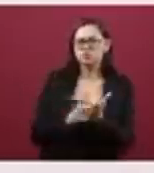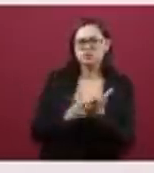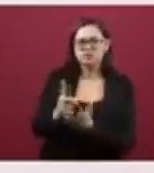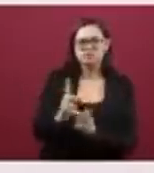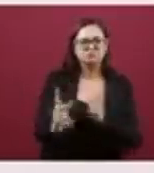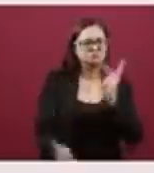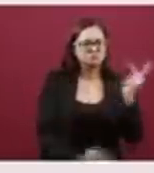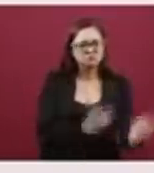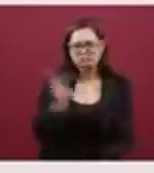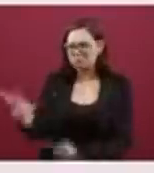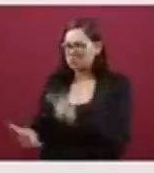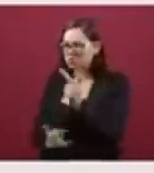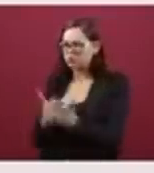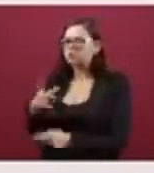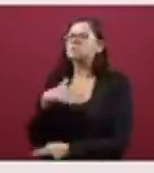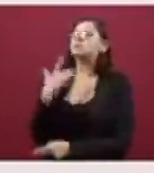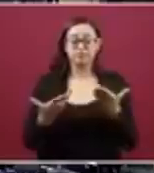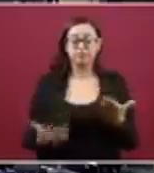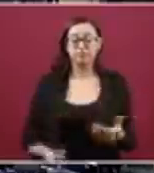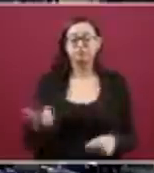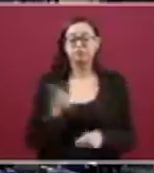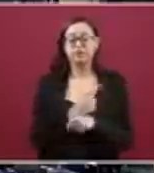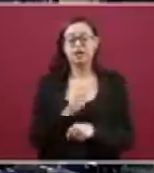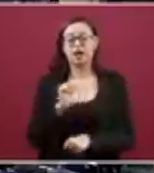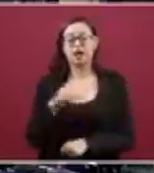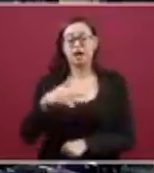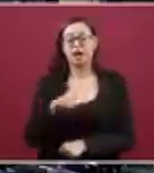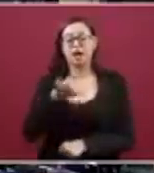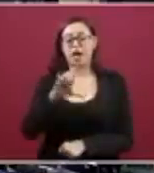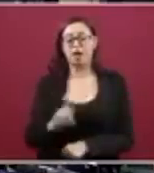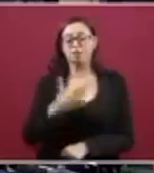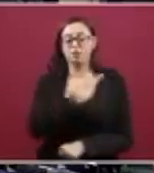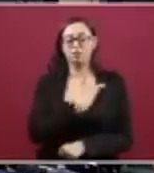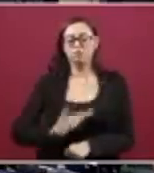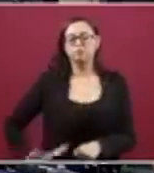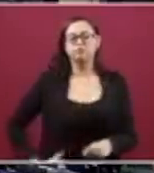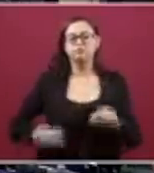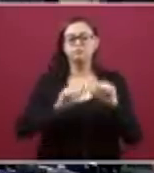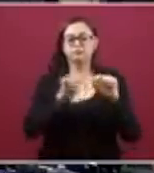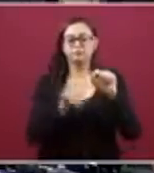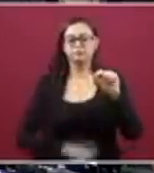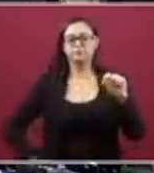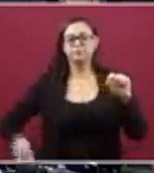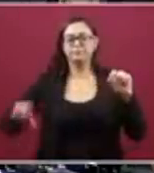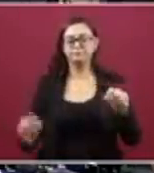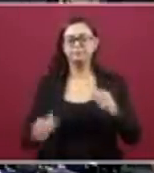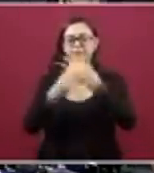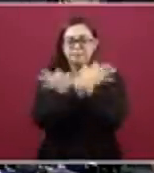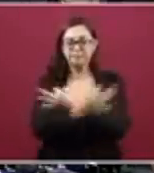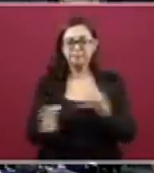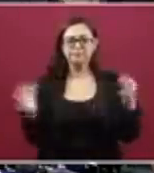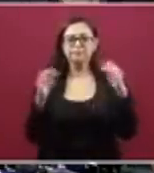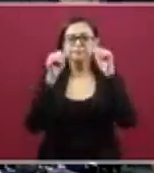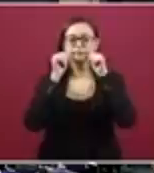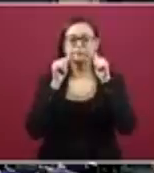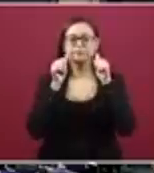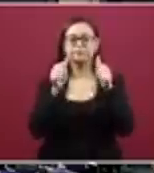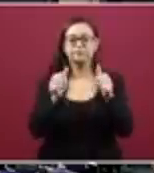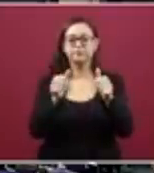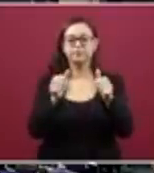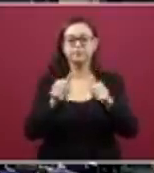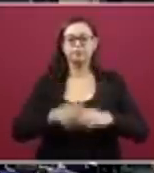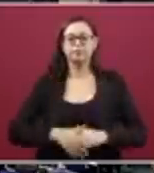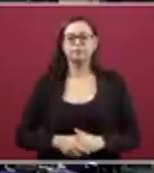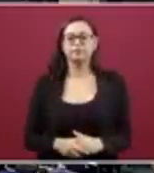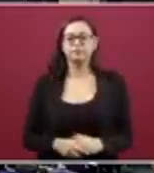El presidente Andrés Manuel López Obrador presentó su informe de los 100 primeros días de su gobierno y resaltó que se han alcanzado logros importantes